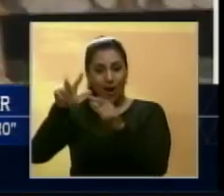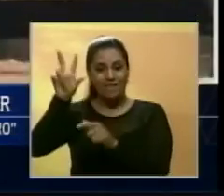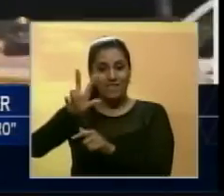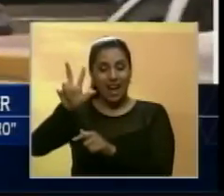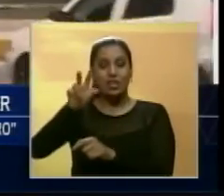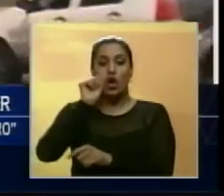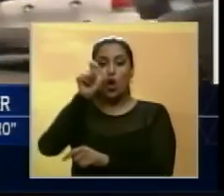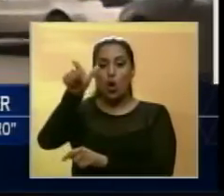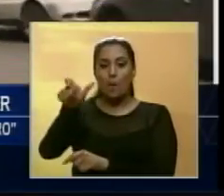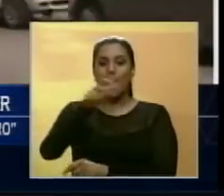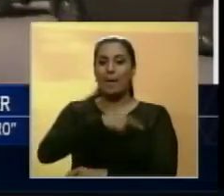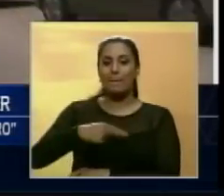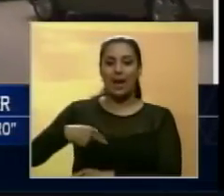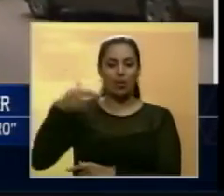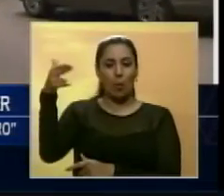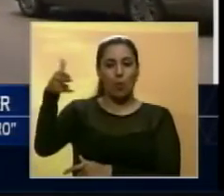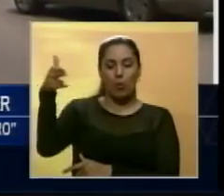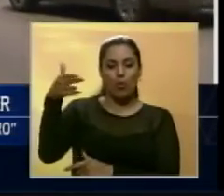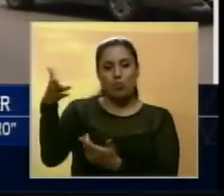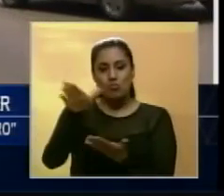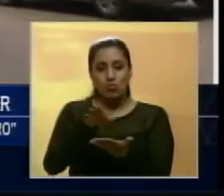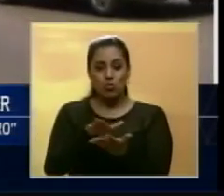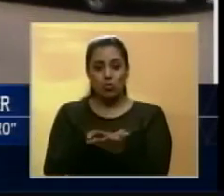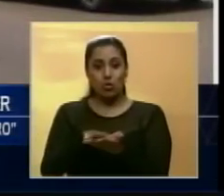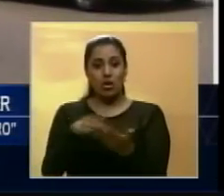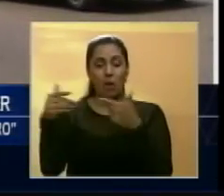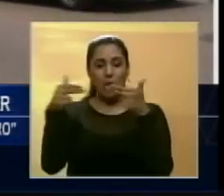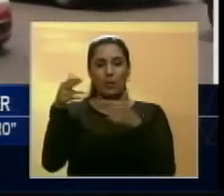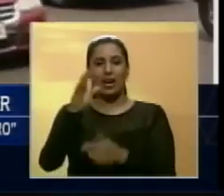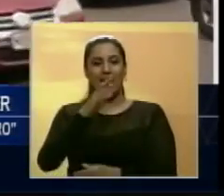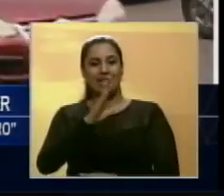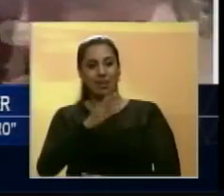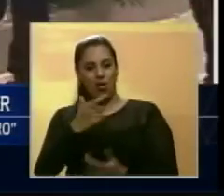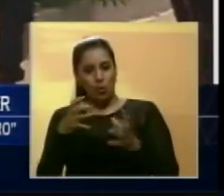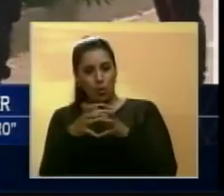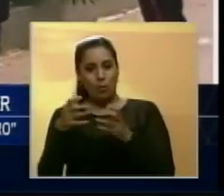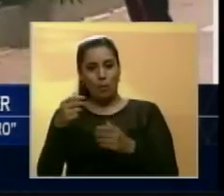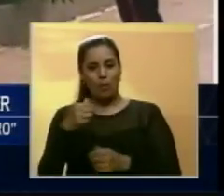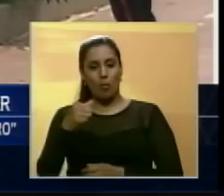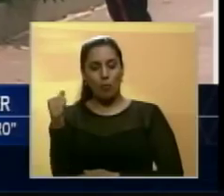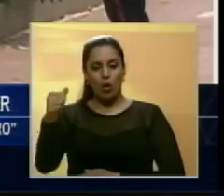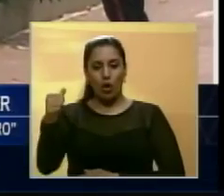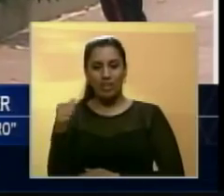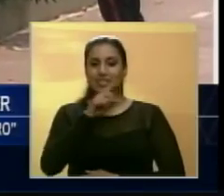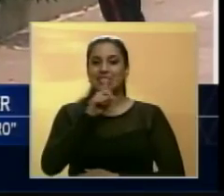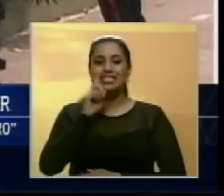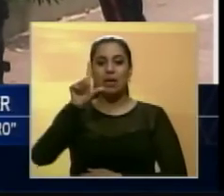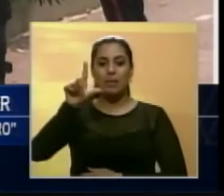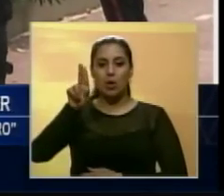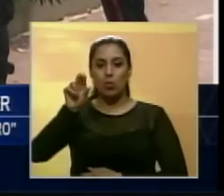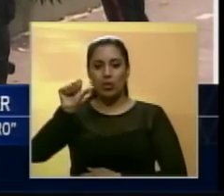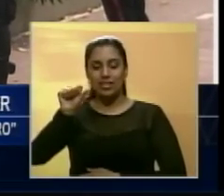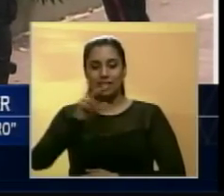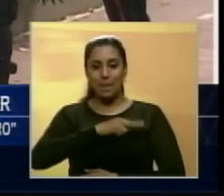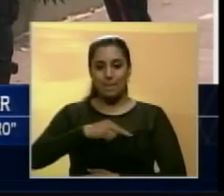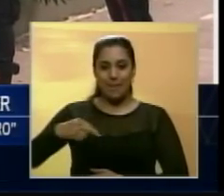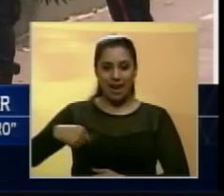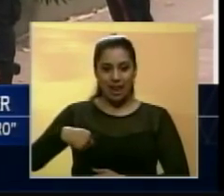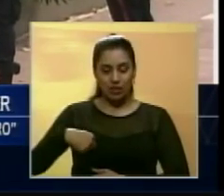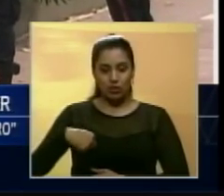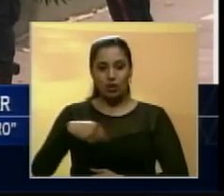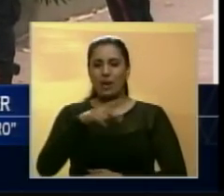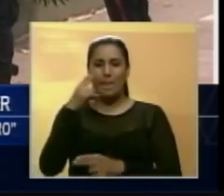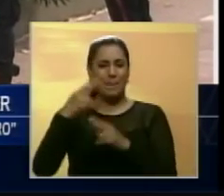cayó abatido tras enfrentarse a las comisiones de la Policía Nacional Luis Sosa, alias Luis